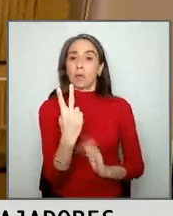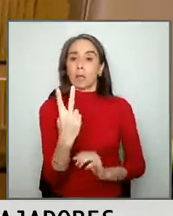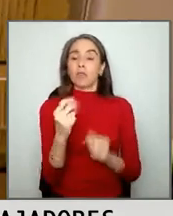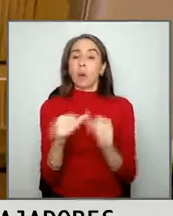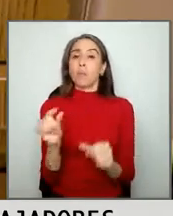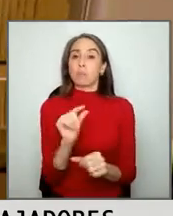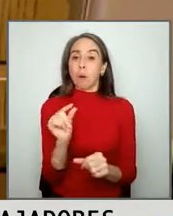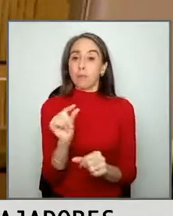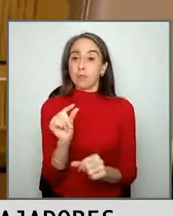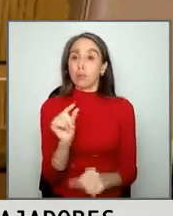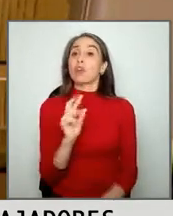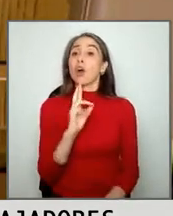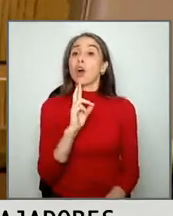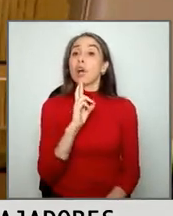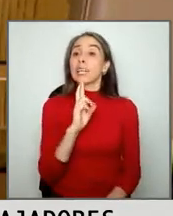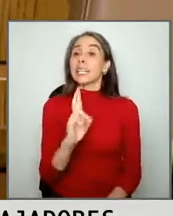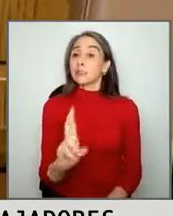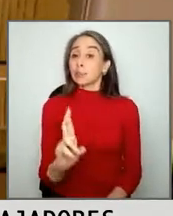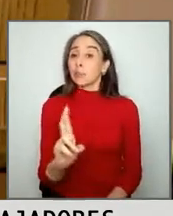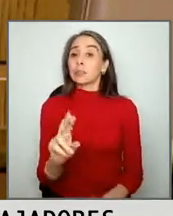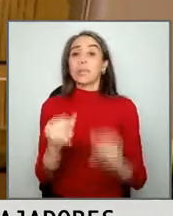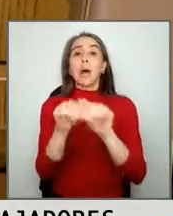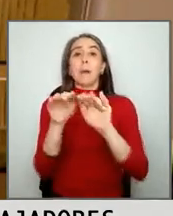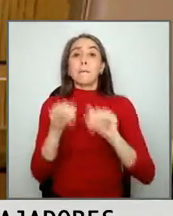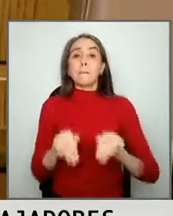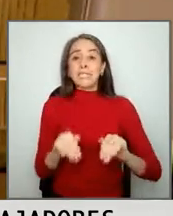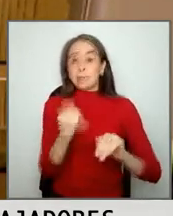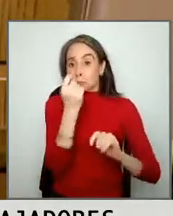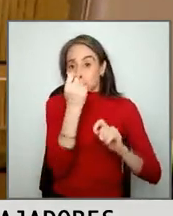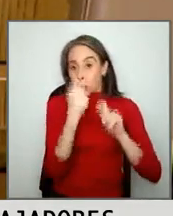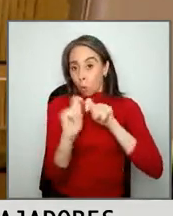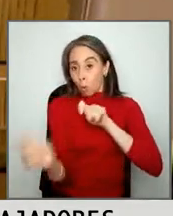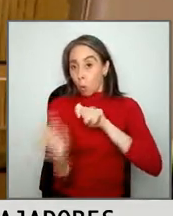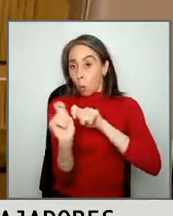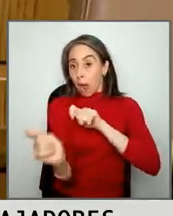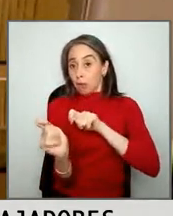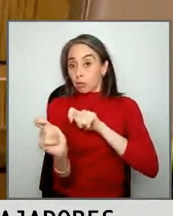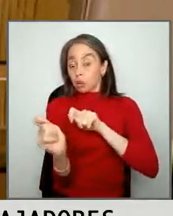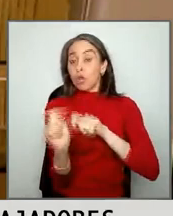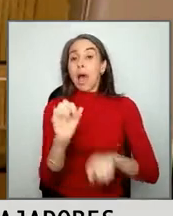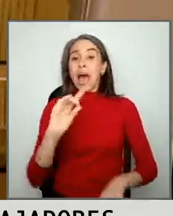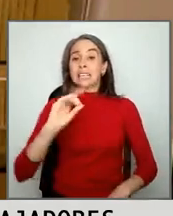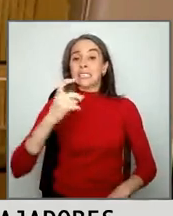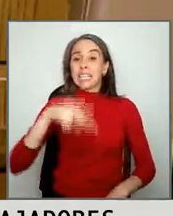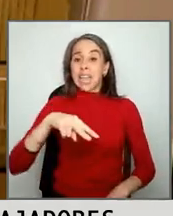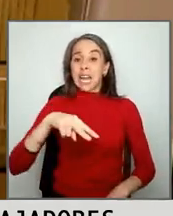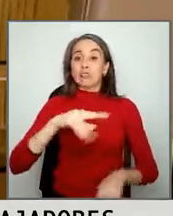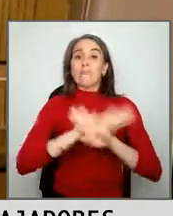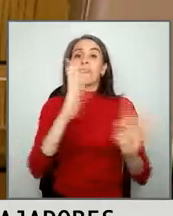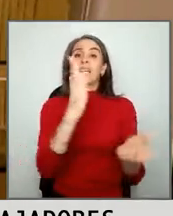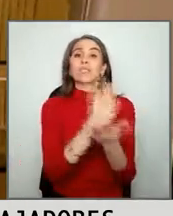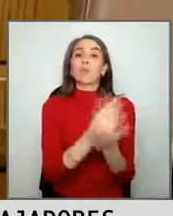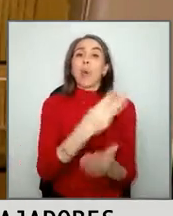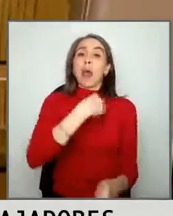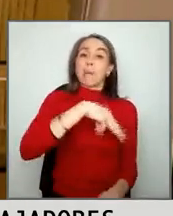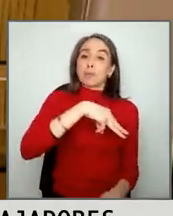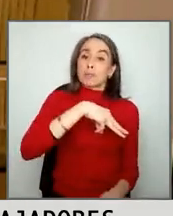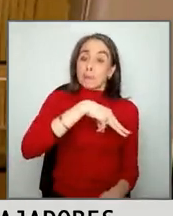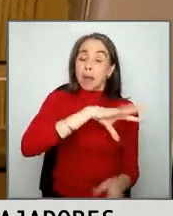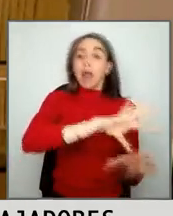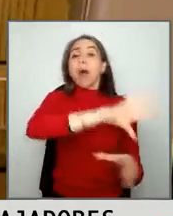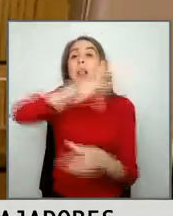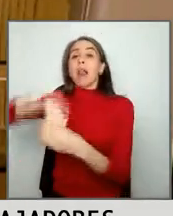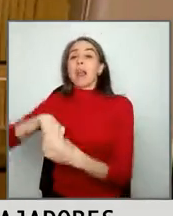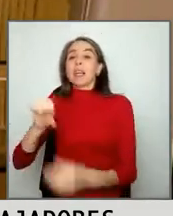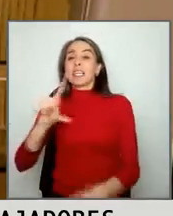resultado que se entregue la misma asignación Al momento de traspaso a los led manteniendo también los bienes entregados en el contexto de los